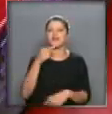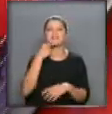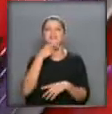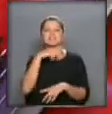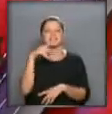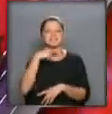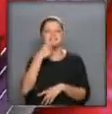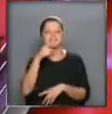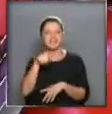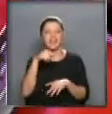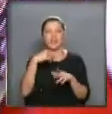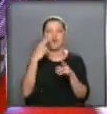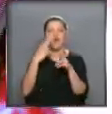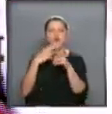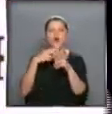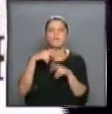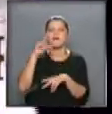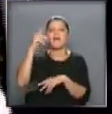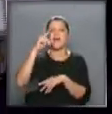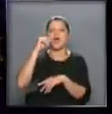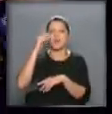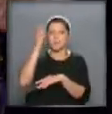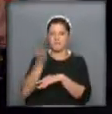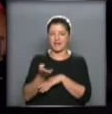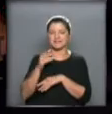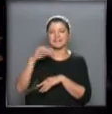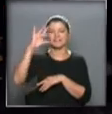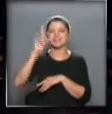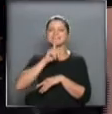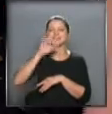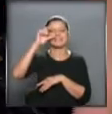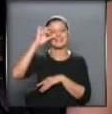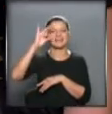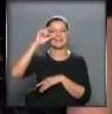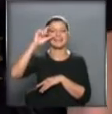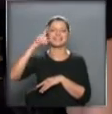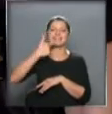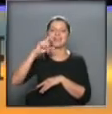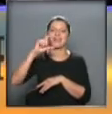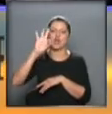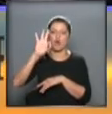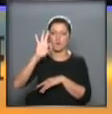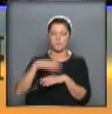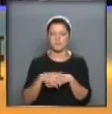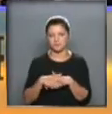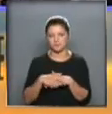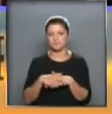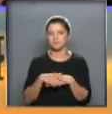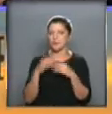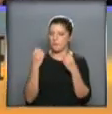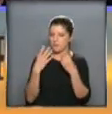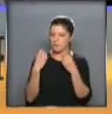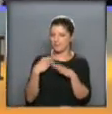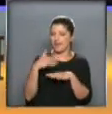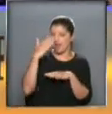¿Tedesco? ¿Tedesco? Sí, Tedesco. Ahí está. Tedesco. Muy Tedesco, bien. El nombre del que decías, ahí está. Sí. Muy bien, Dani, vamos a seguir con